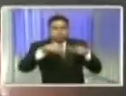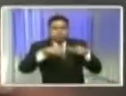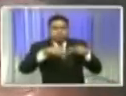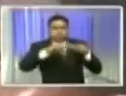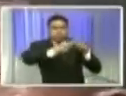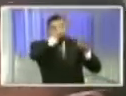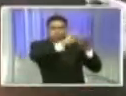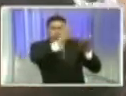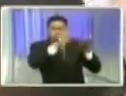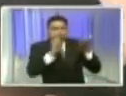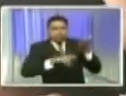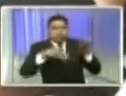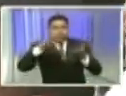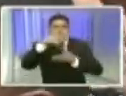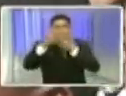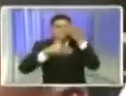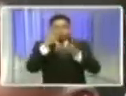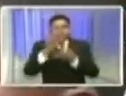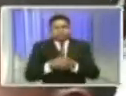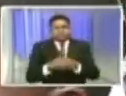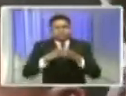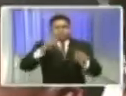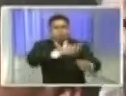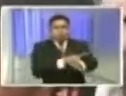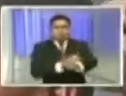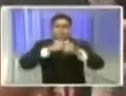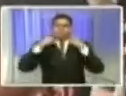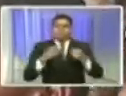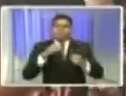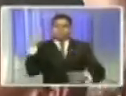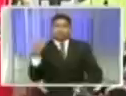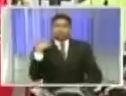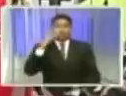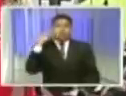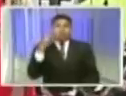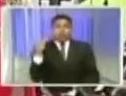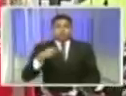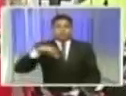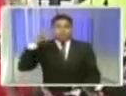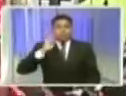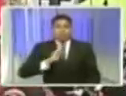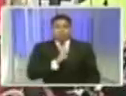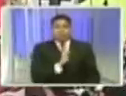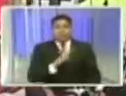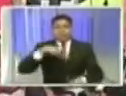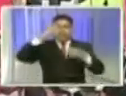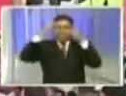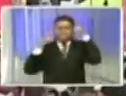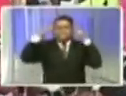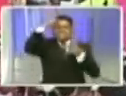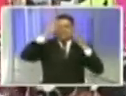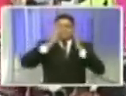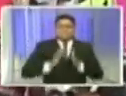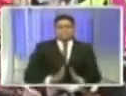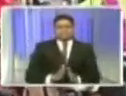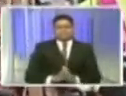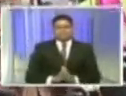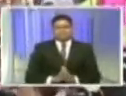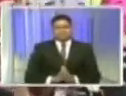con la música, con el baile, con la fuerza que solo tiene la juventud bolivariana, chavista y patriota de